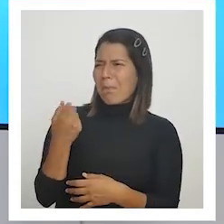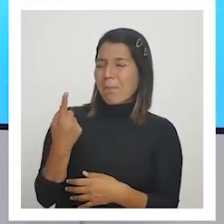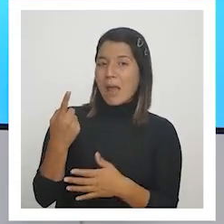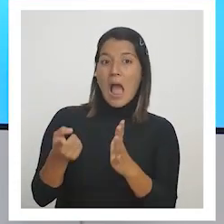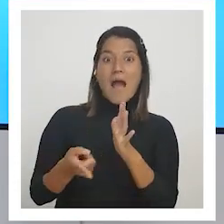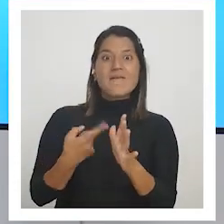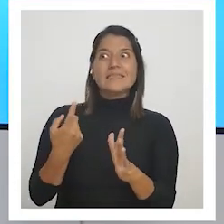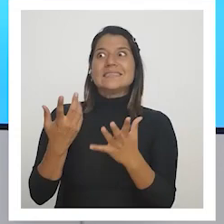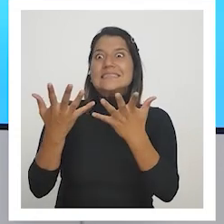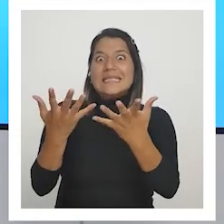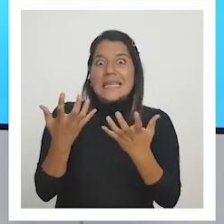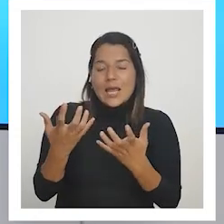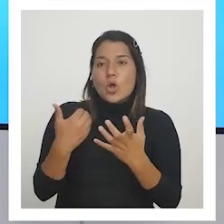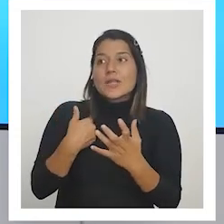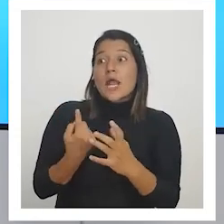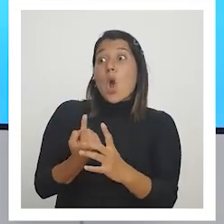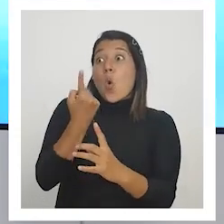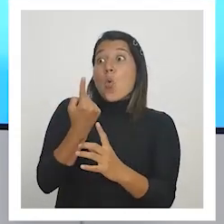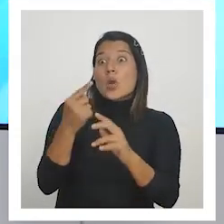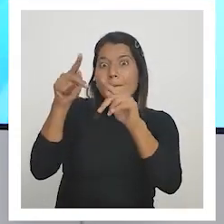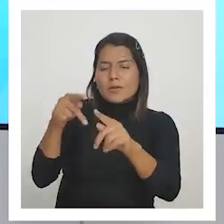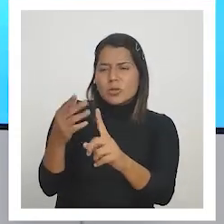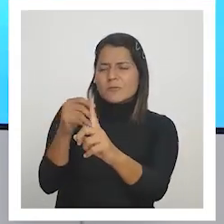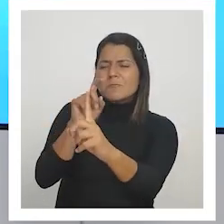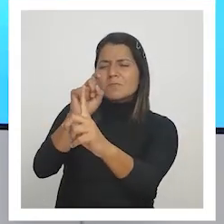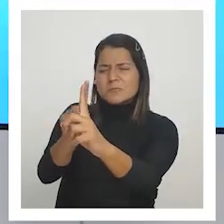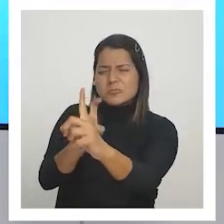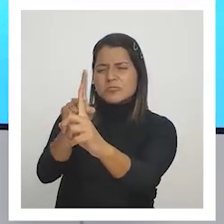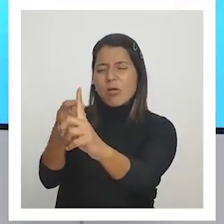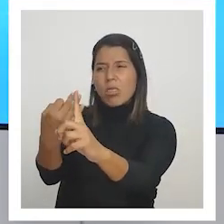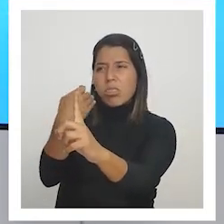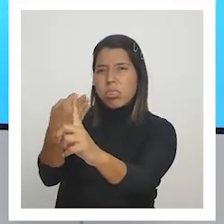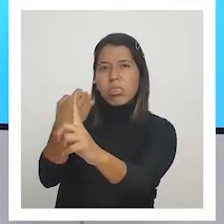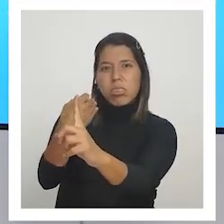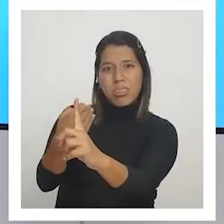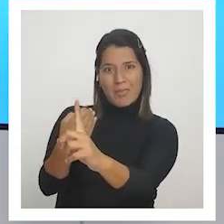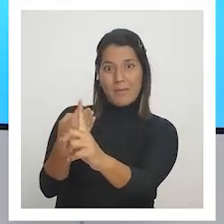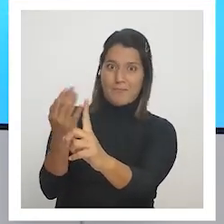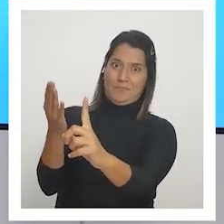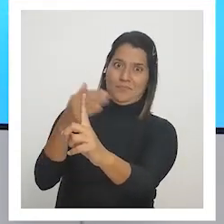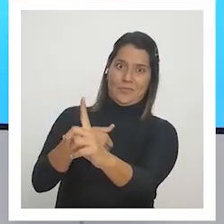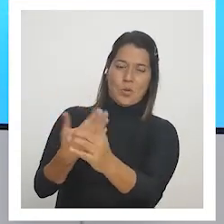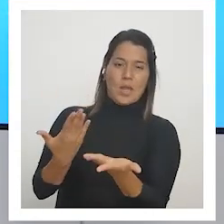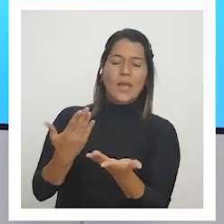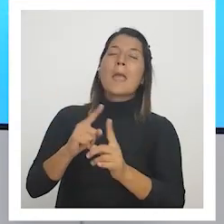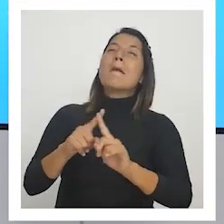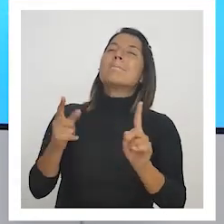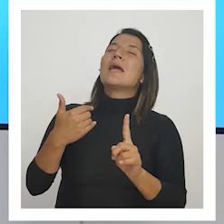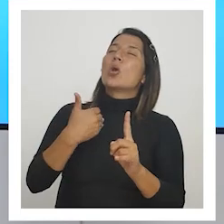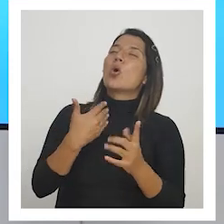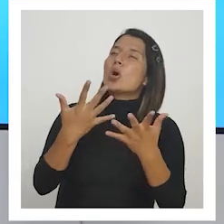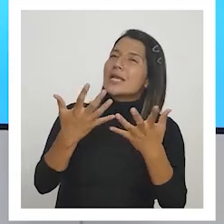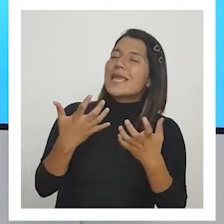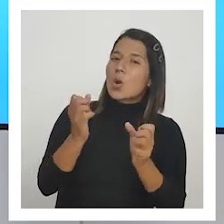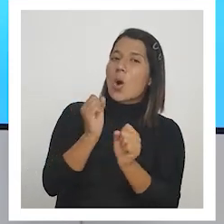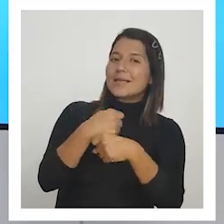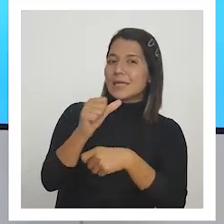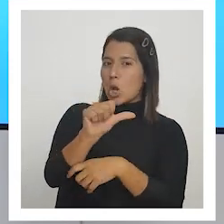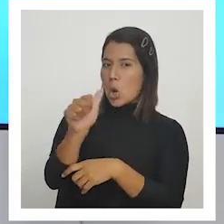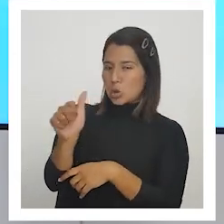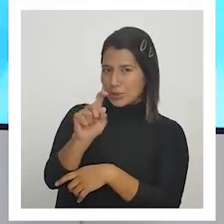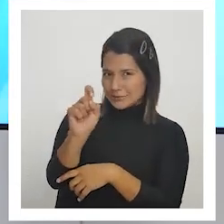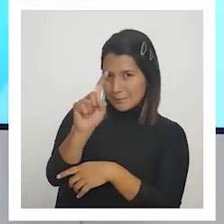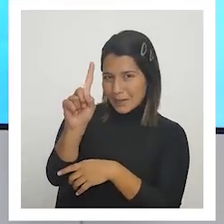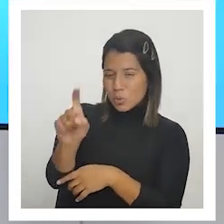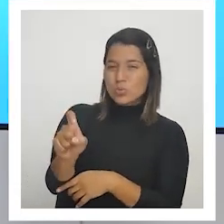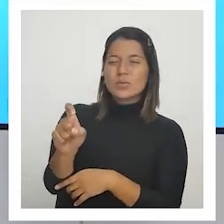persona que le estuviera ayudando a resolver dudas. Pero quiero hacerle otras consultas, sobre todo